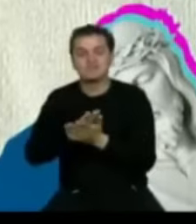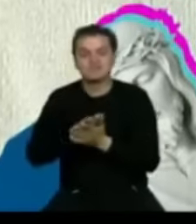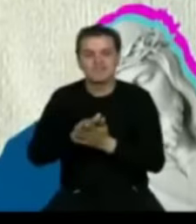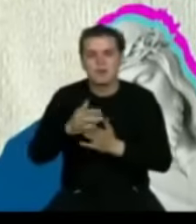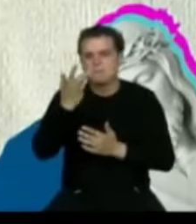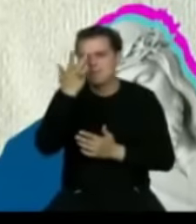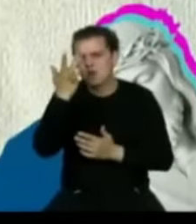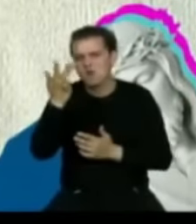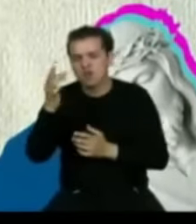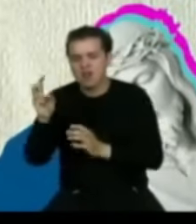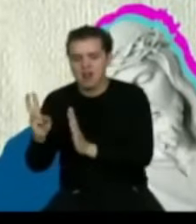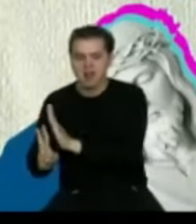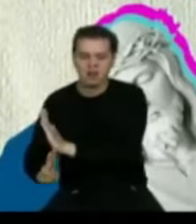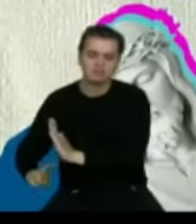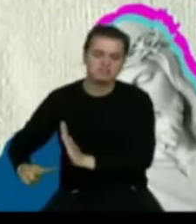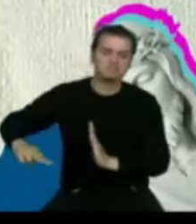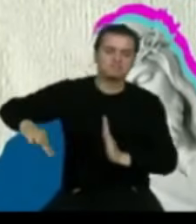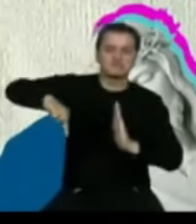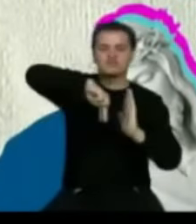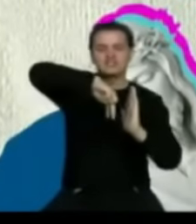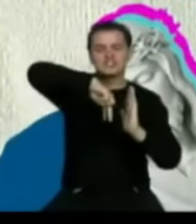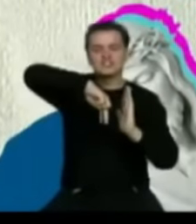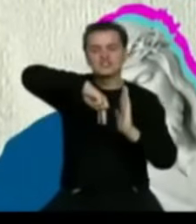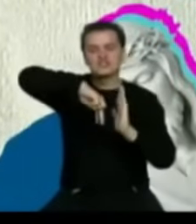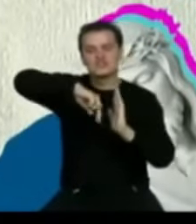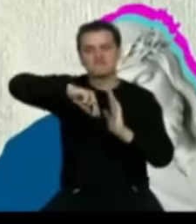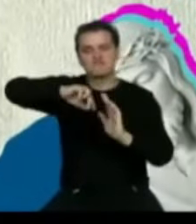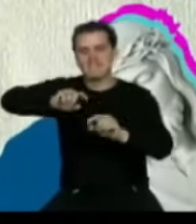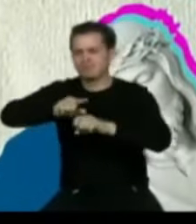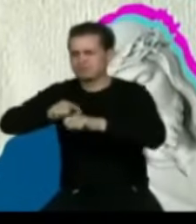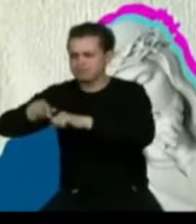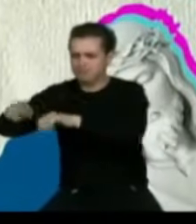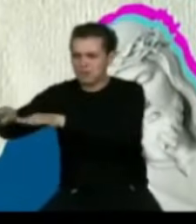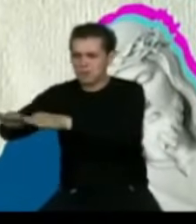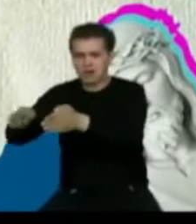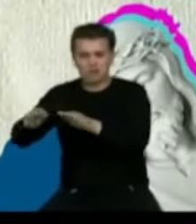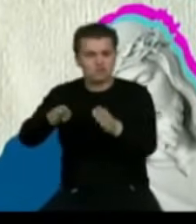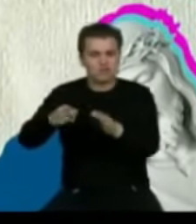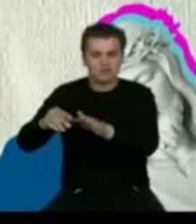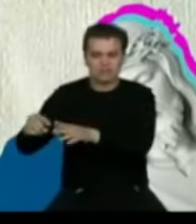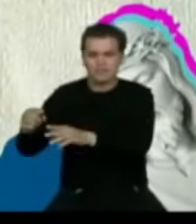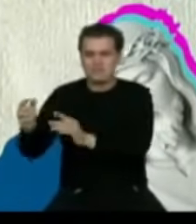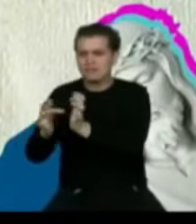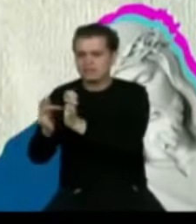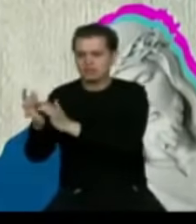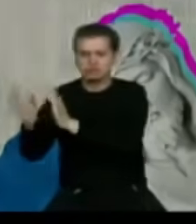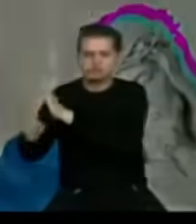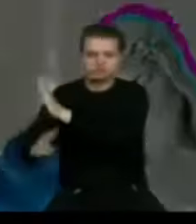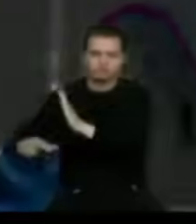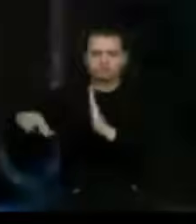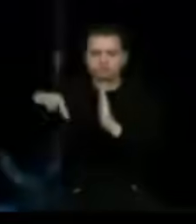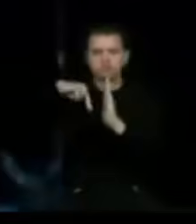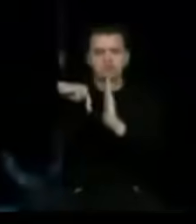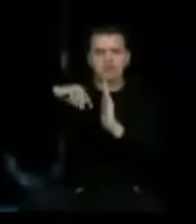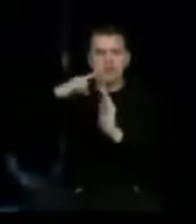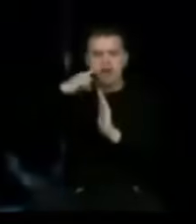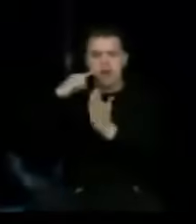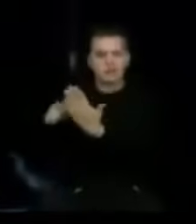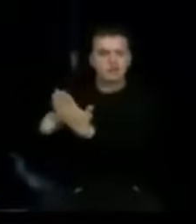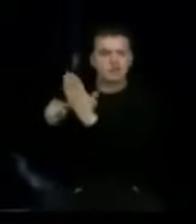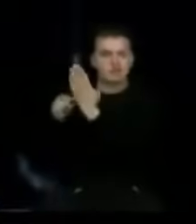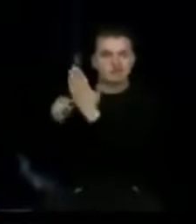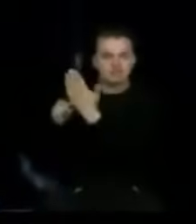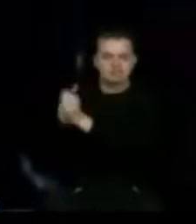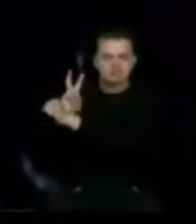por la resurrección de entre los muertos. La resurrección nos demuestra que Él venció